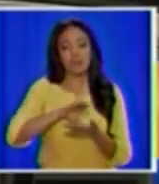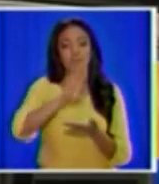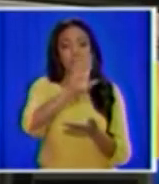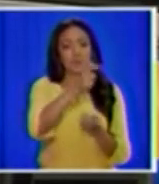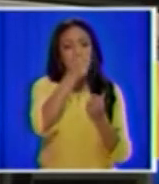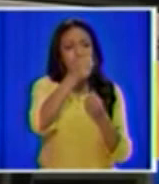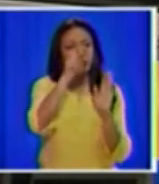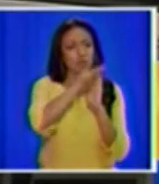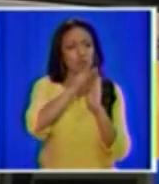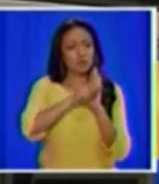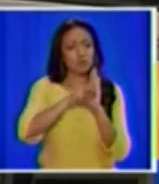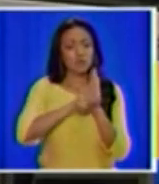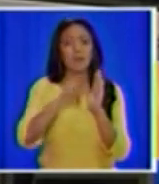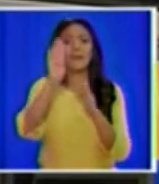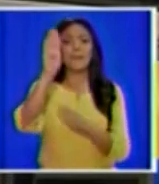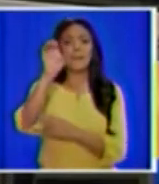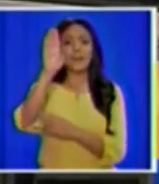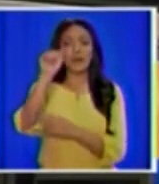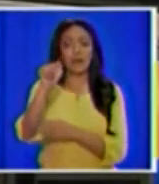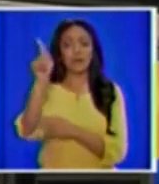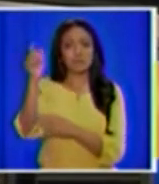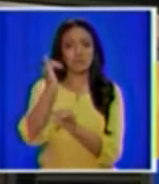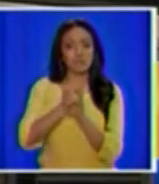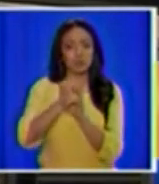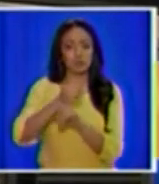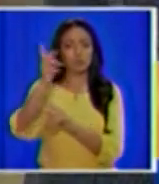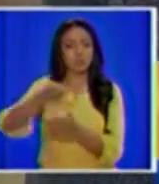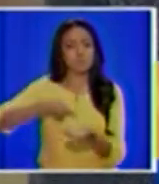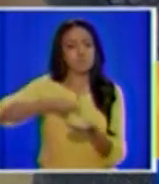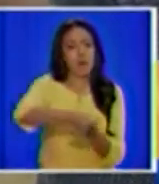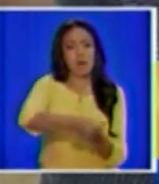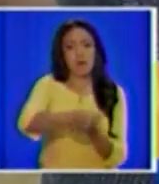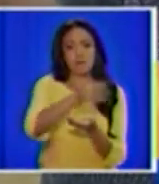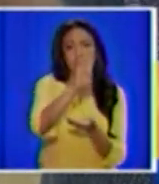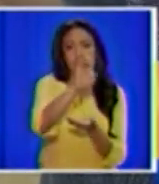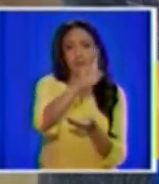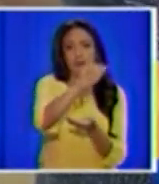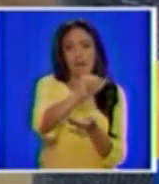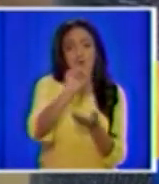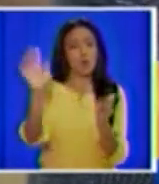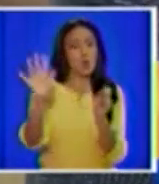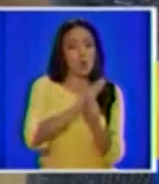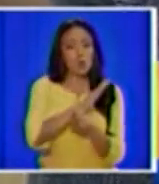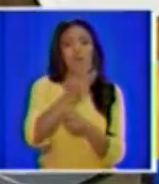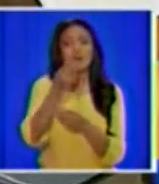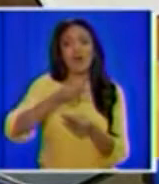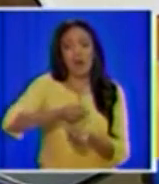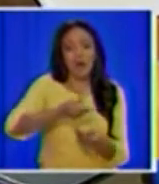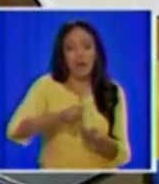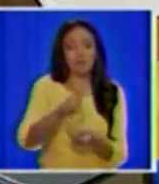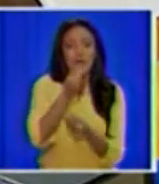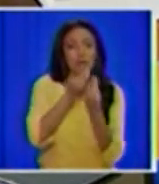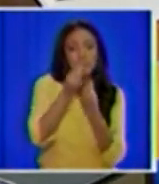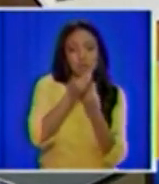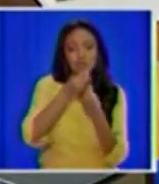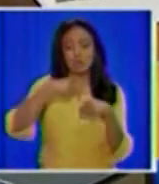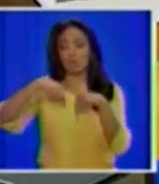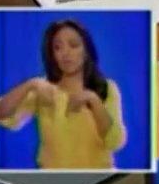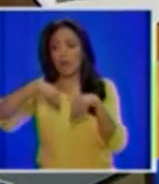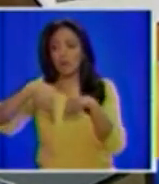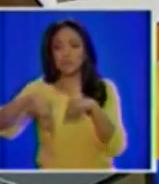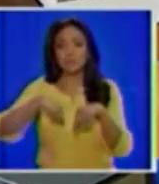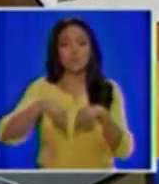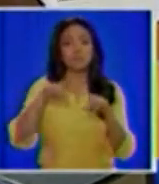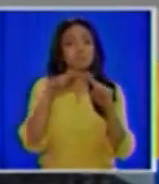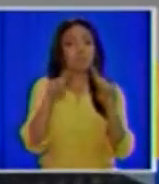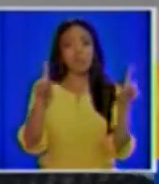académicos obtuvo una beca nacional del Instituto de Fomento al Talento Humano. La beca cubre gastos de manutención, alimentación y movilización, pero